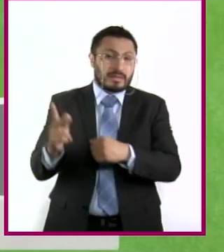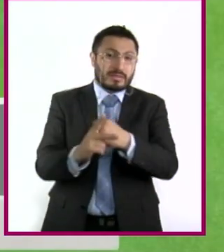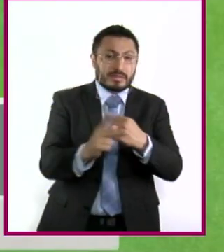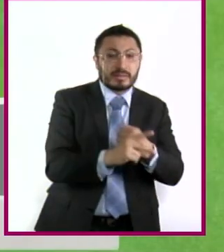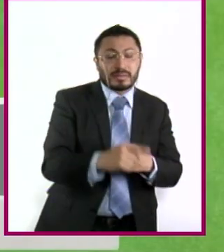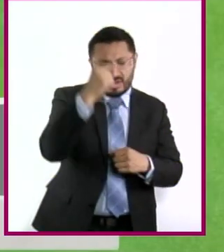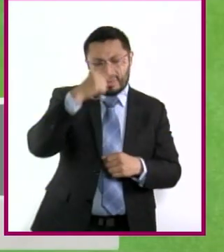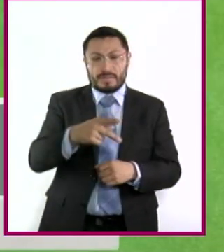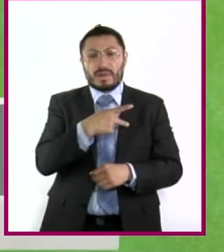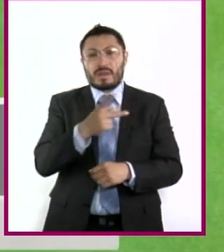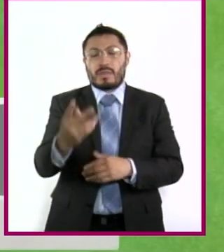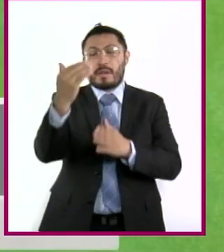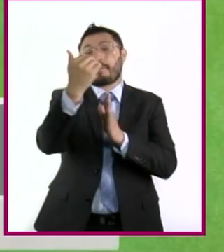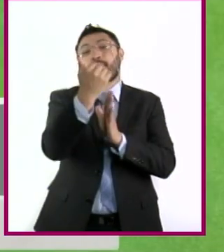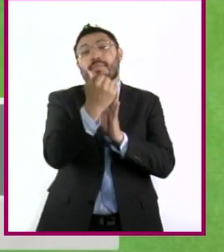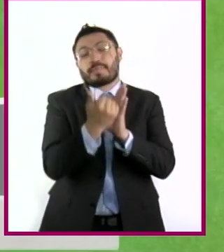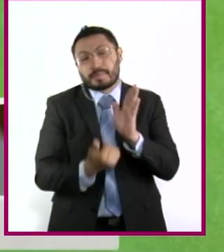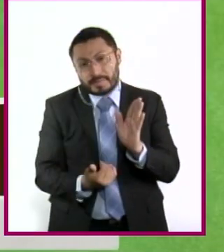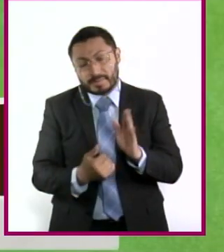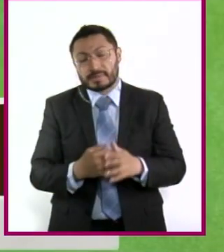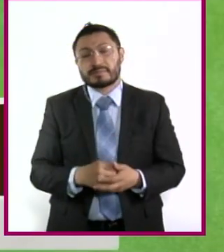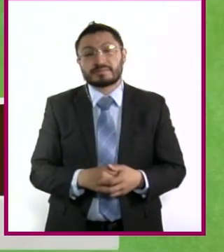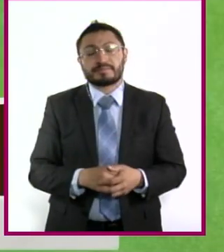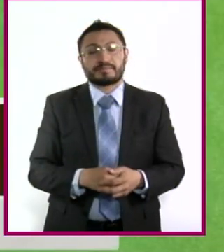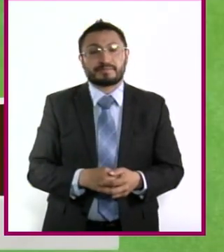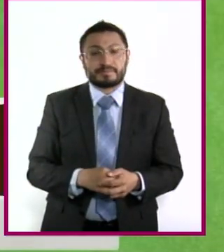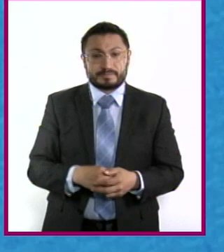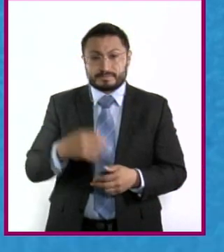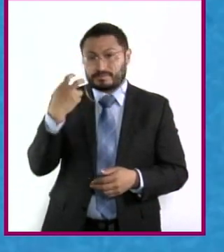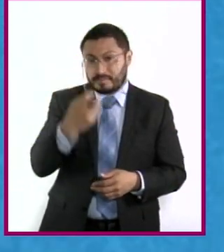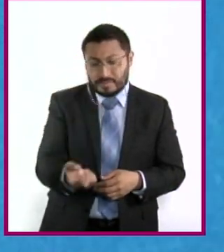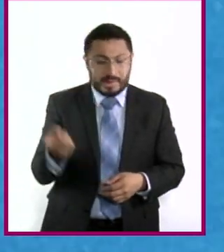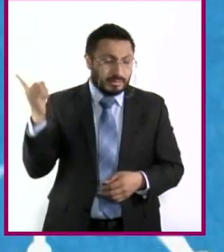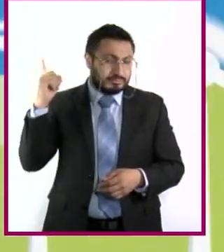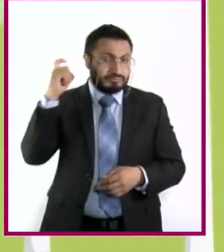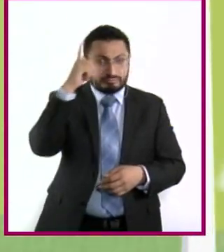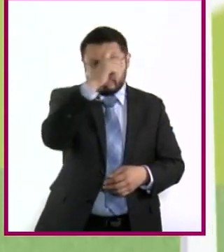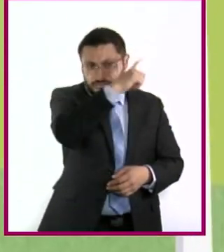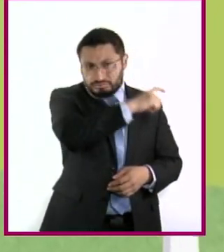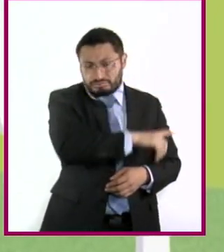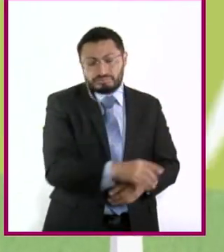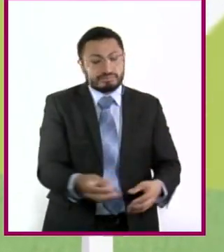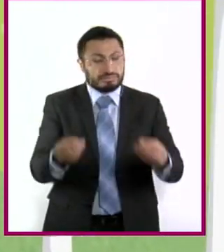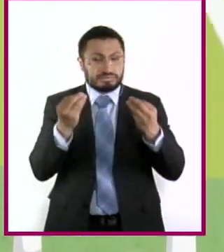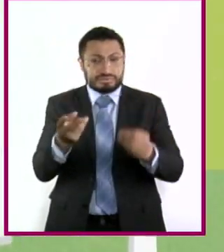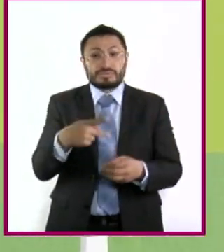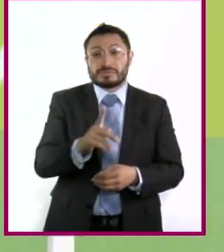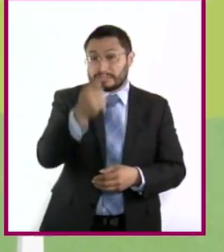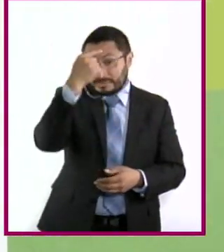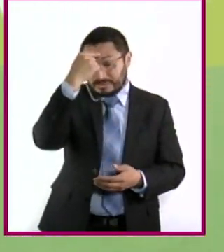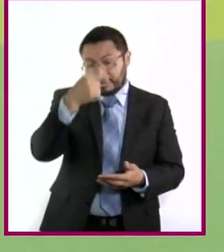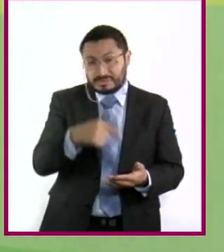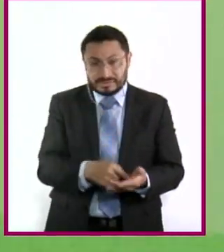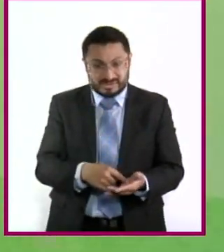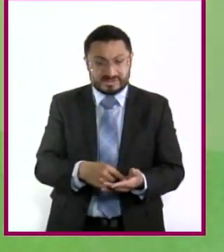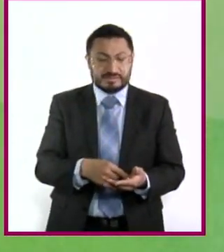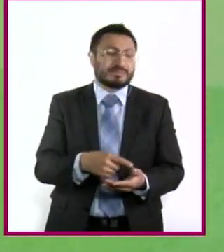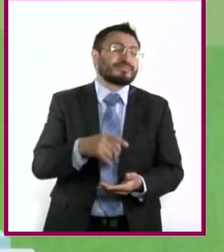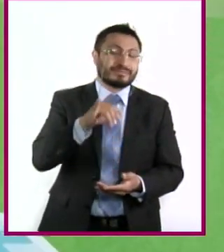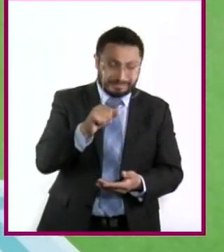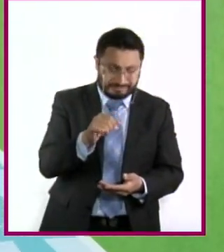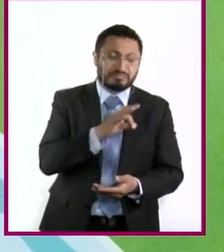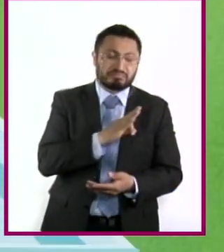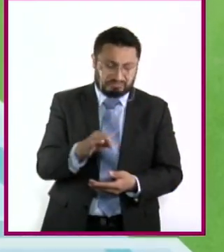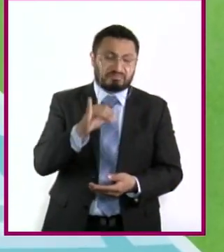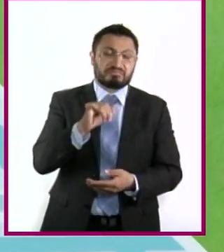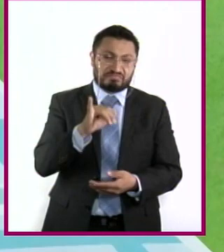reducidos los niveles de pobreza en el mundo. Es una tarea muy complicada, pero yo diría que la respuesta sería sí, sí es